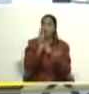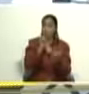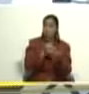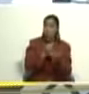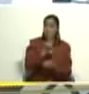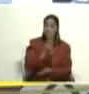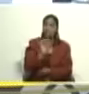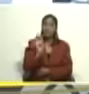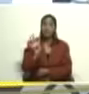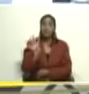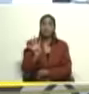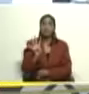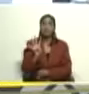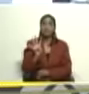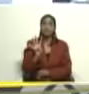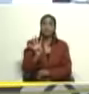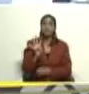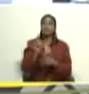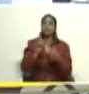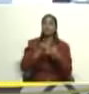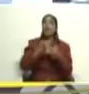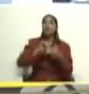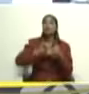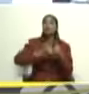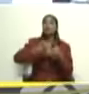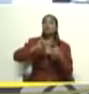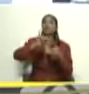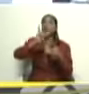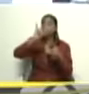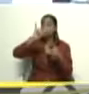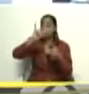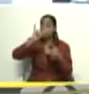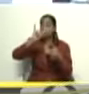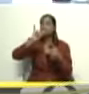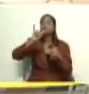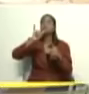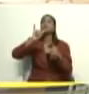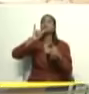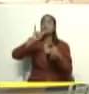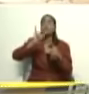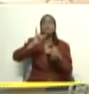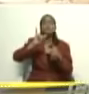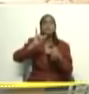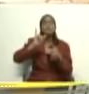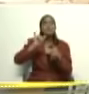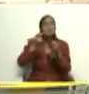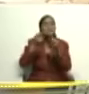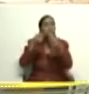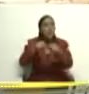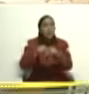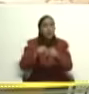2024, la inflación cerró en 1,2%.